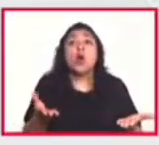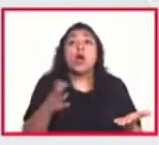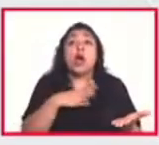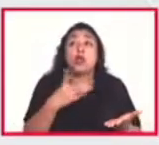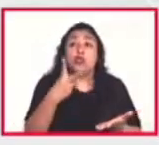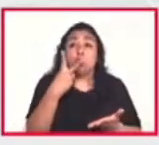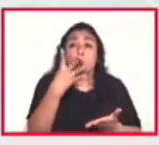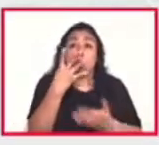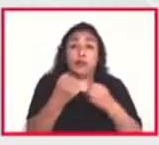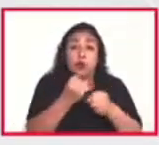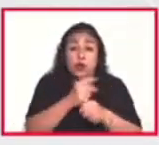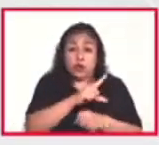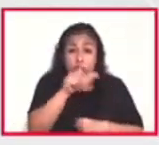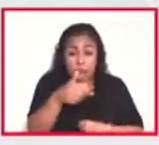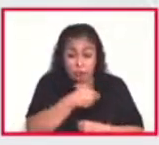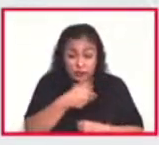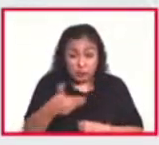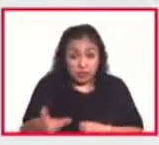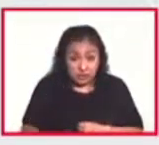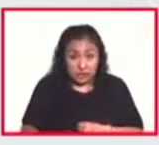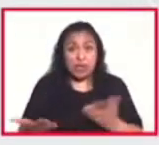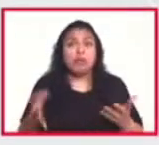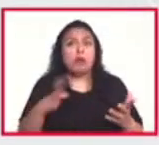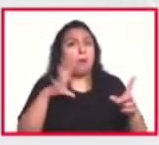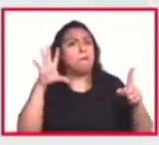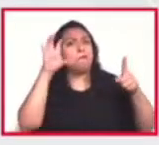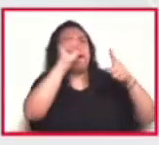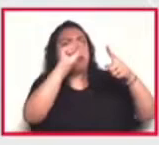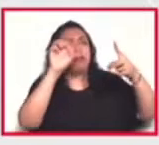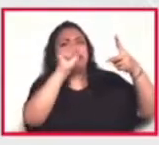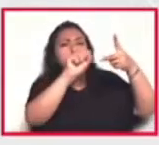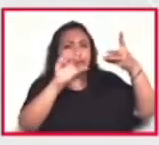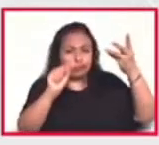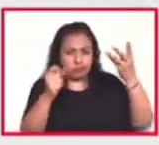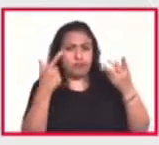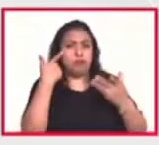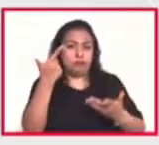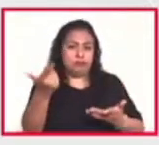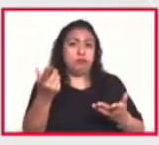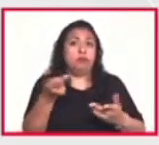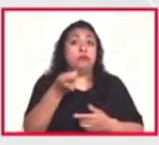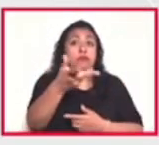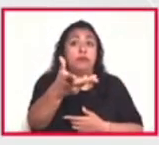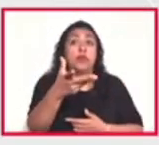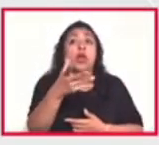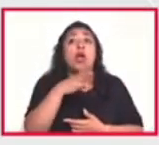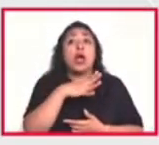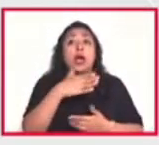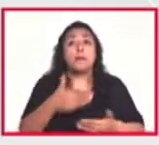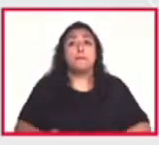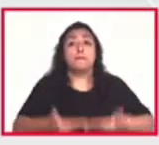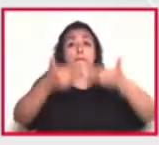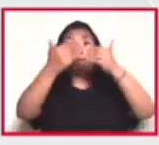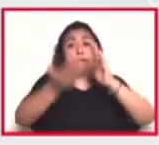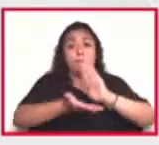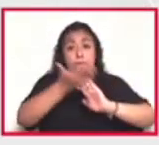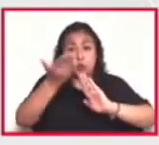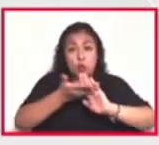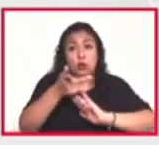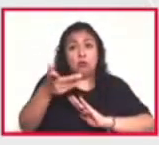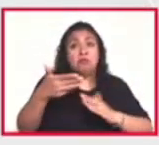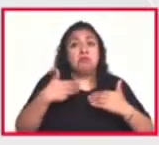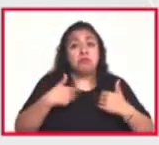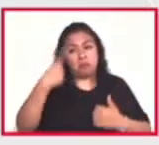su presidencia como logros enfocados en lo que él define la construcción del muro, que en su interpretación pagó